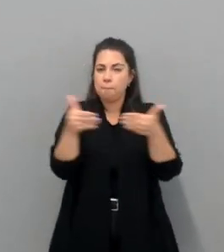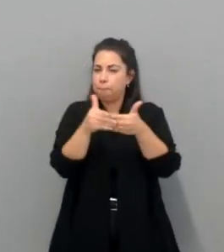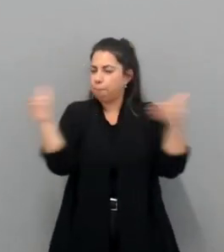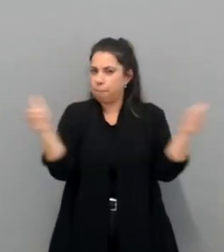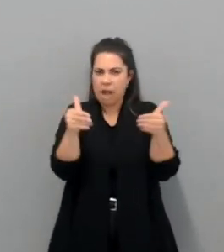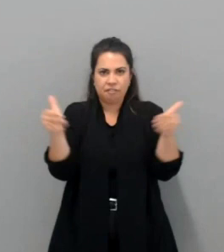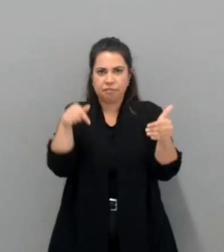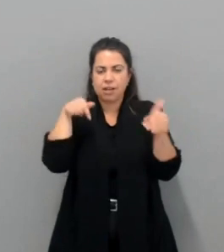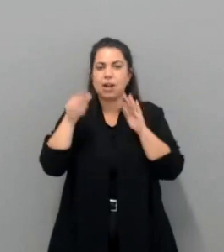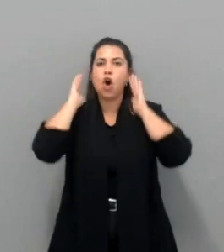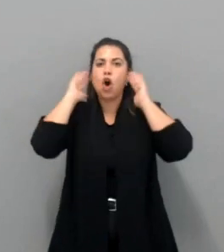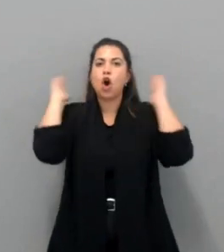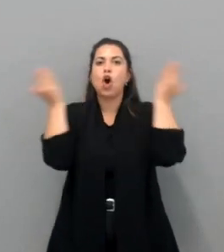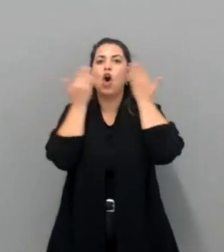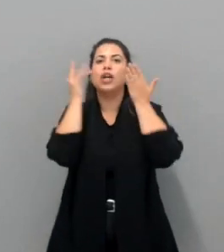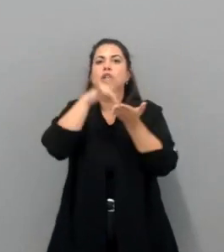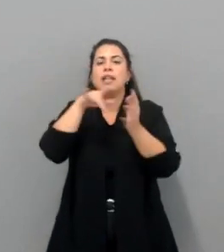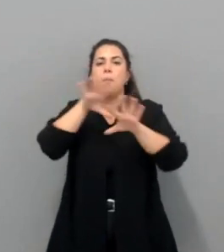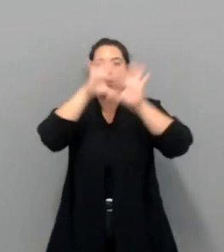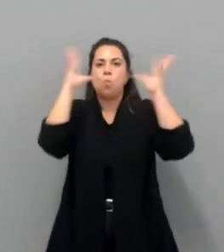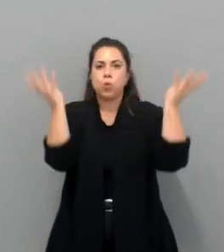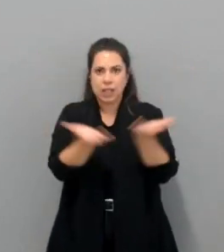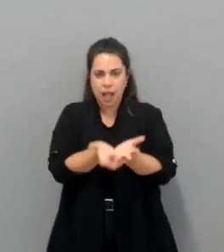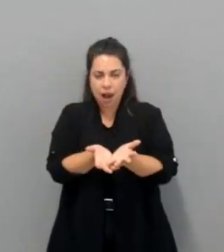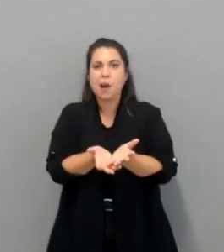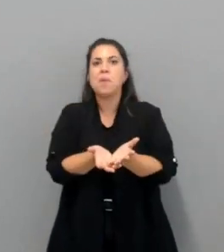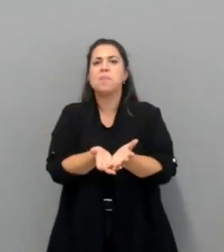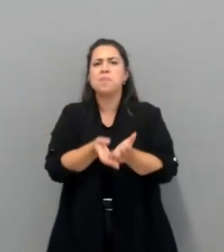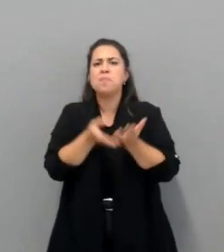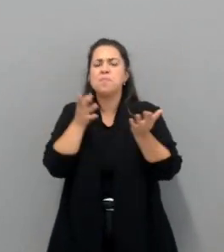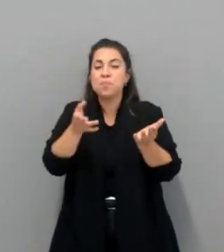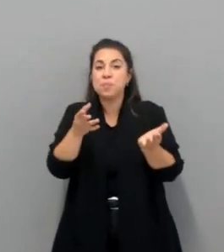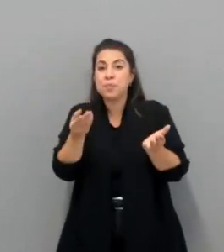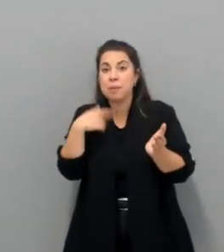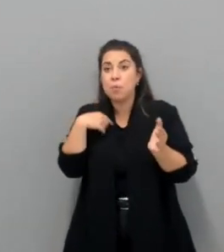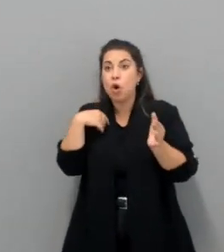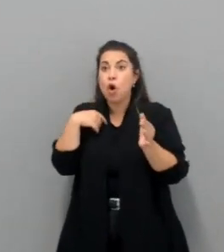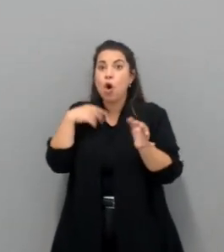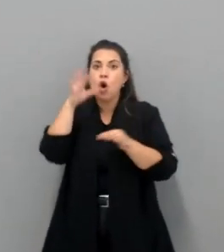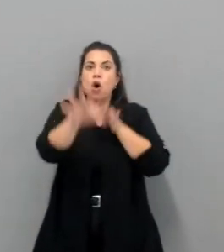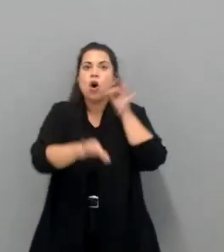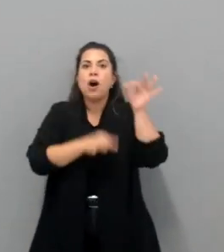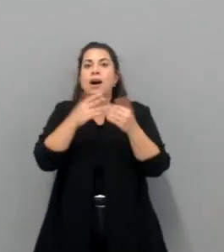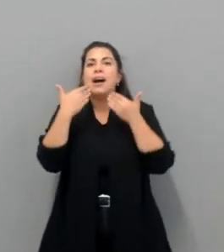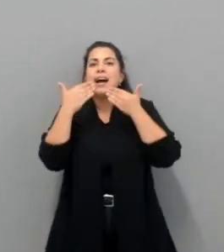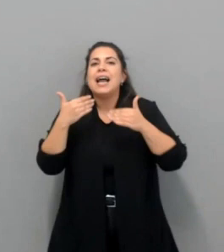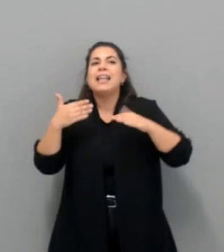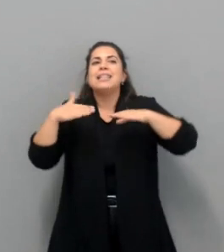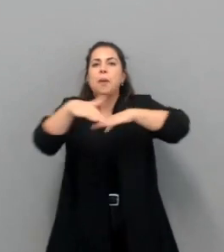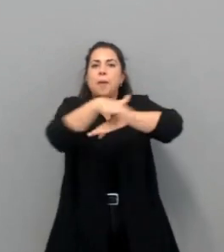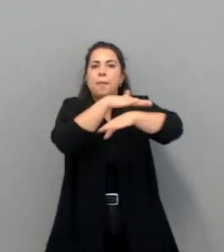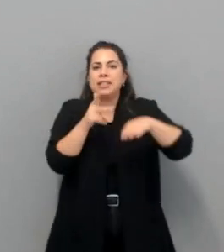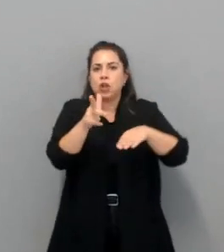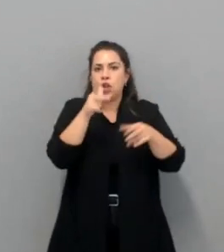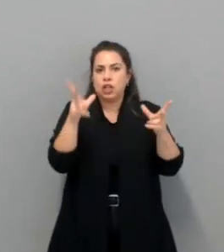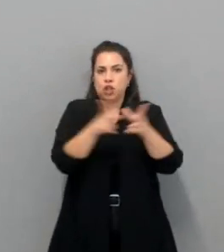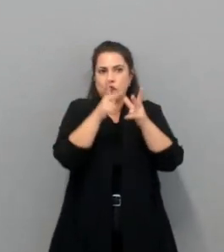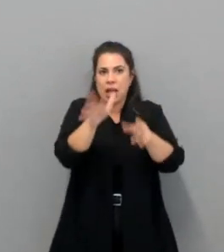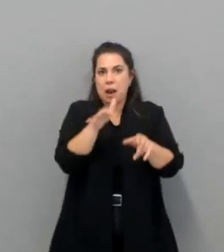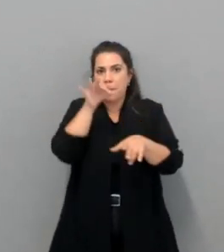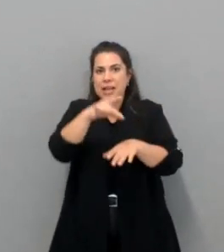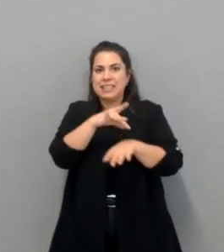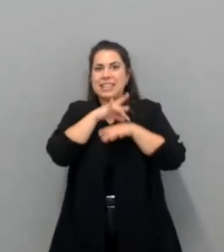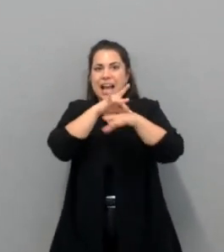a este Congreso del Día Mundial, que se organiza gracias al Ministerio de Derechos Sociales y Agenda 2030